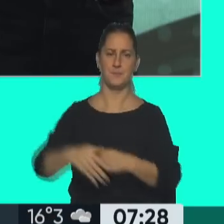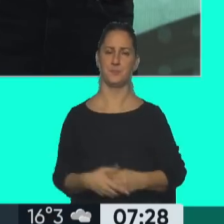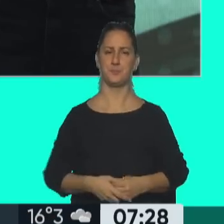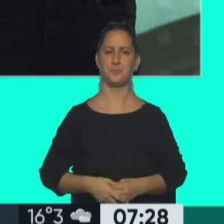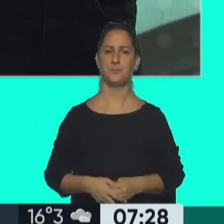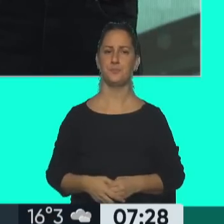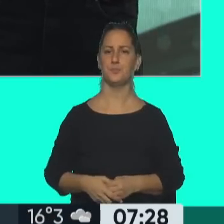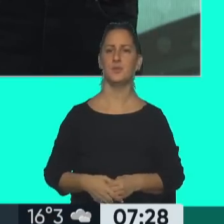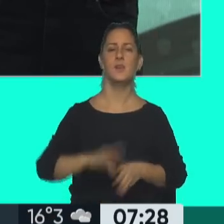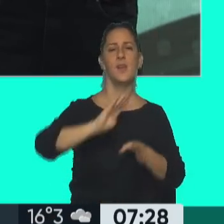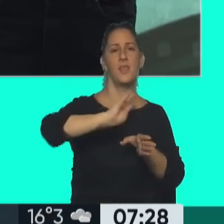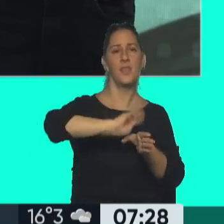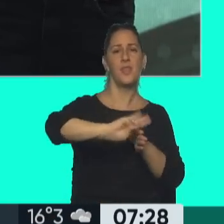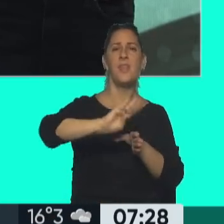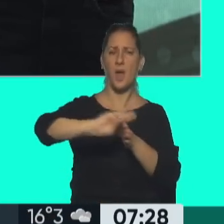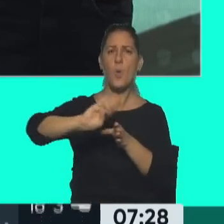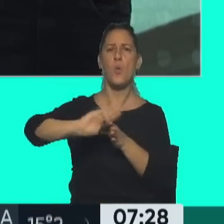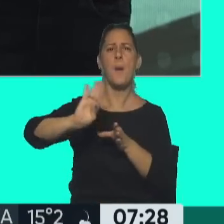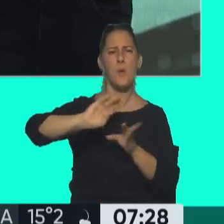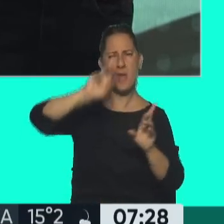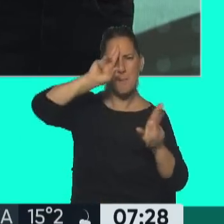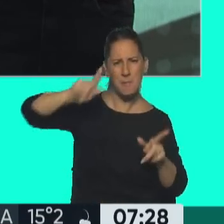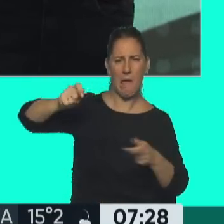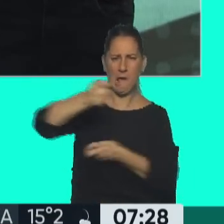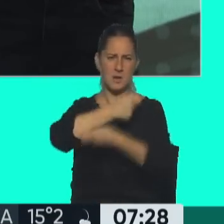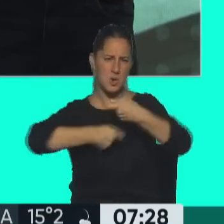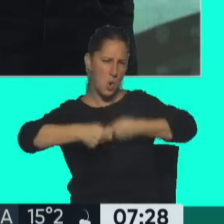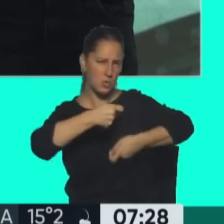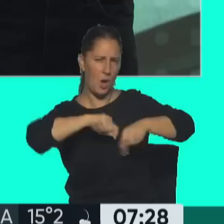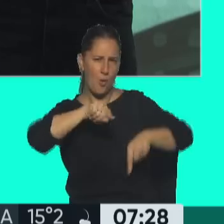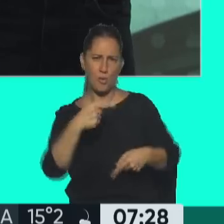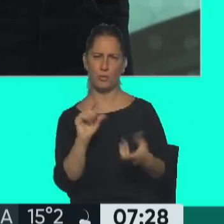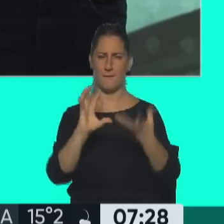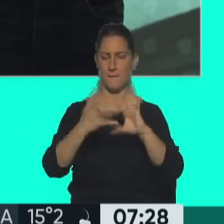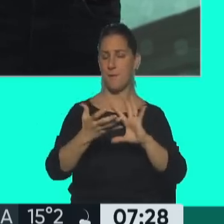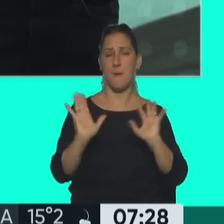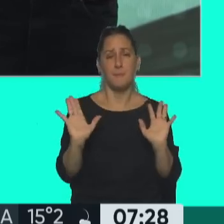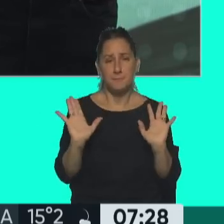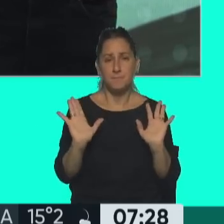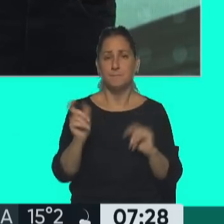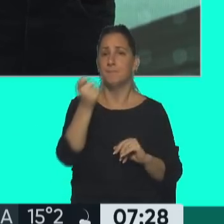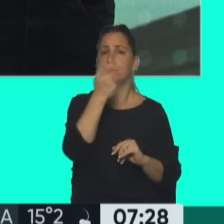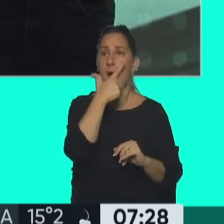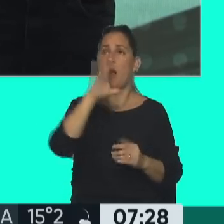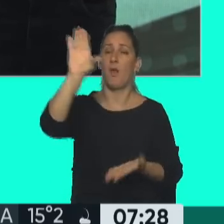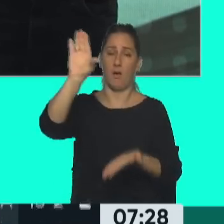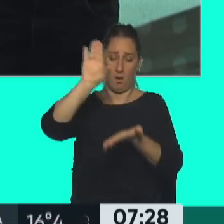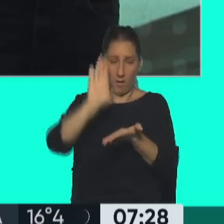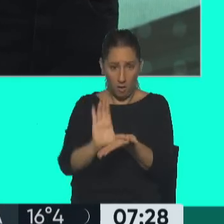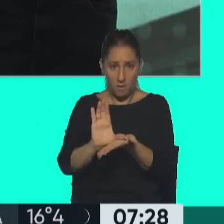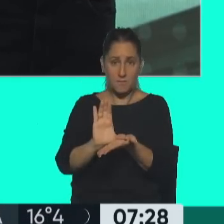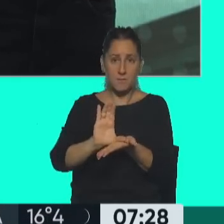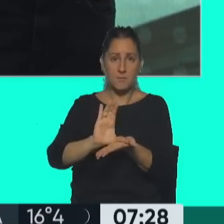se entiende, se podría haber reestructurado, renegociado. Bueno, el Mauricio Macri con ese dinero